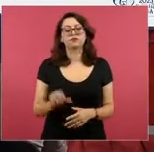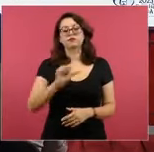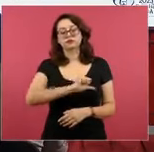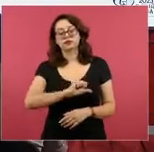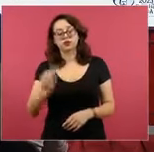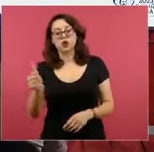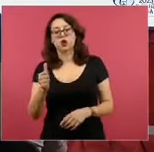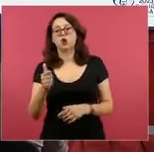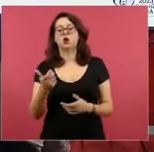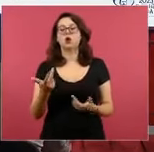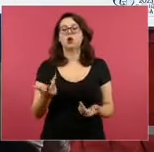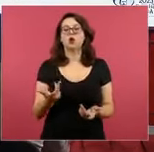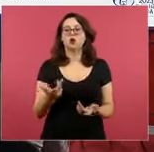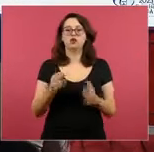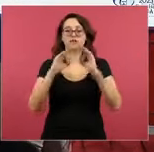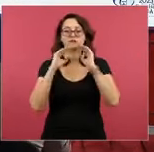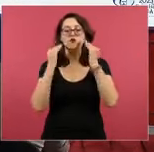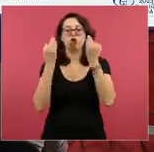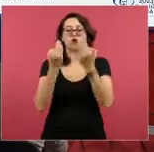por proyectos.